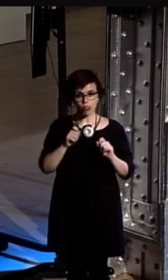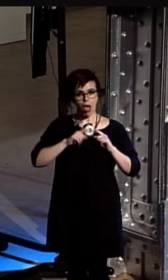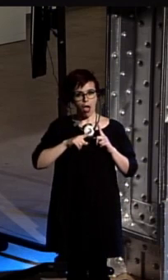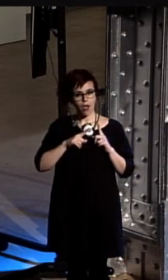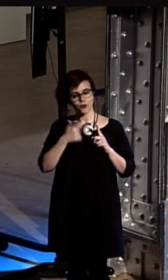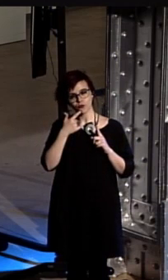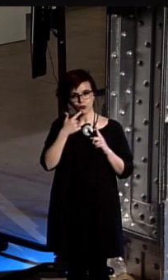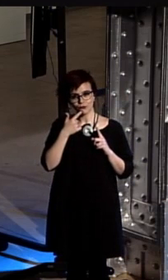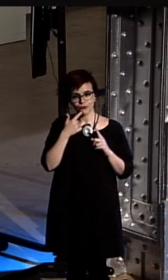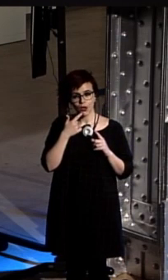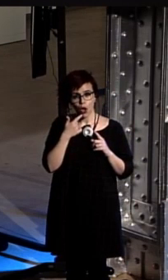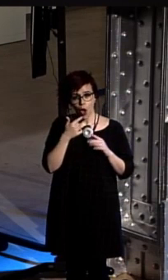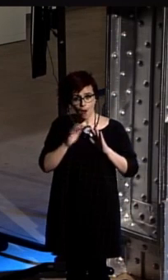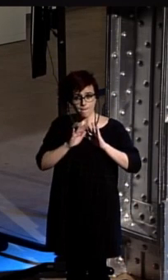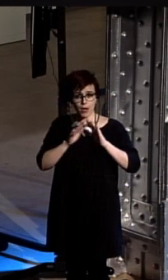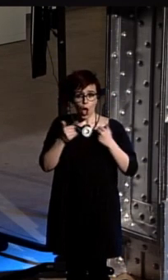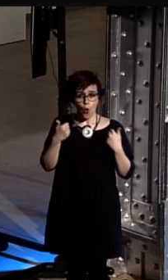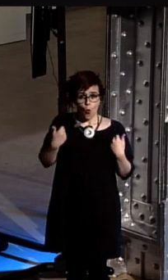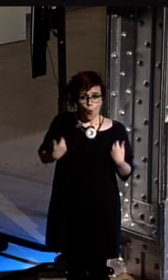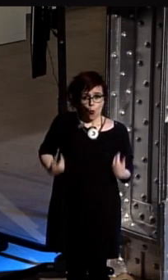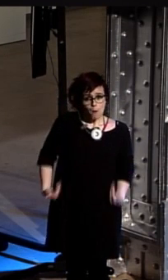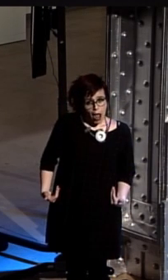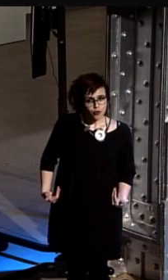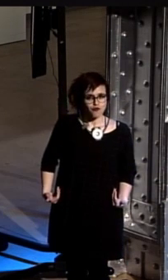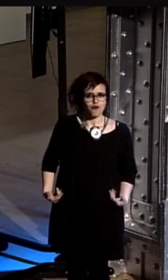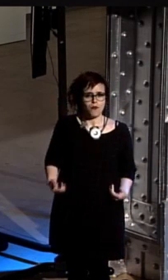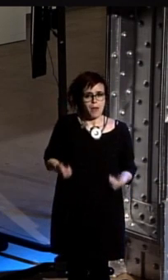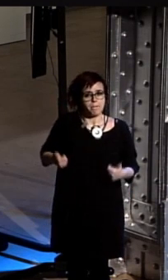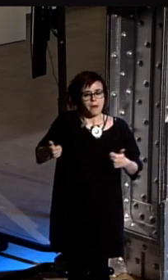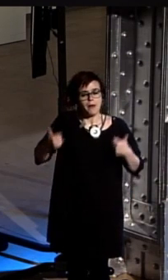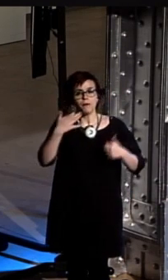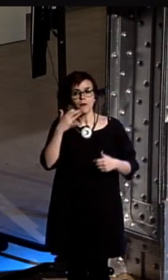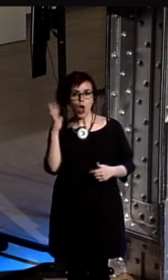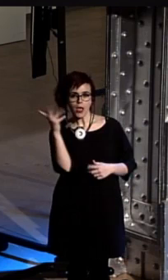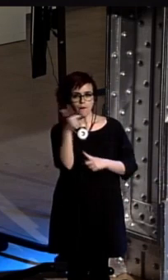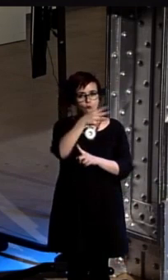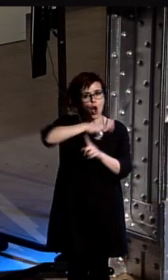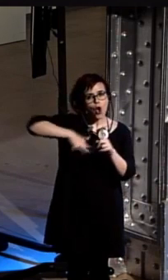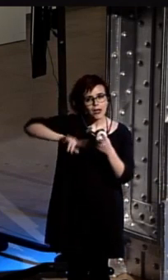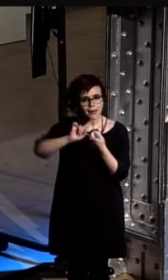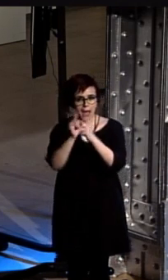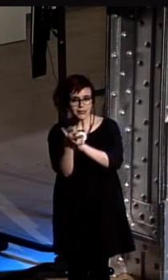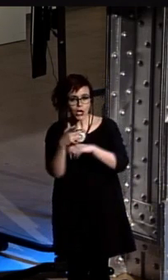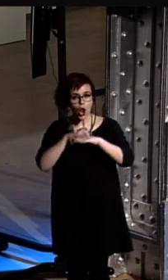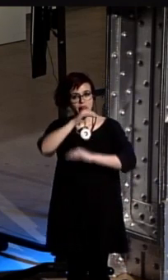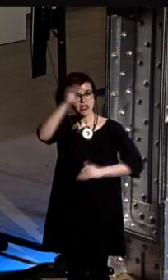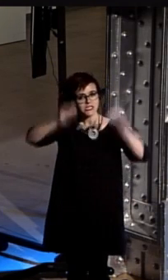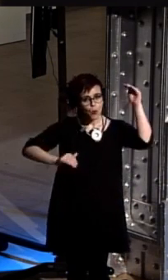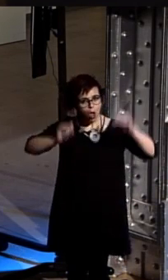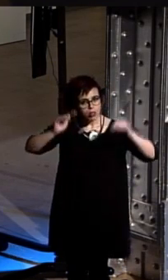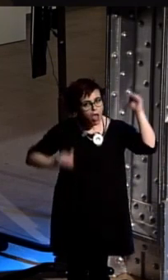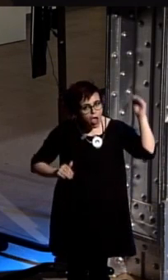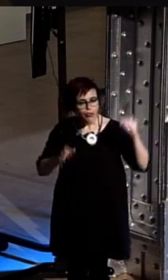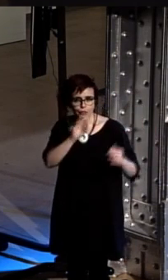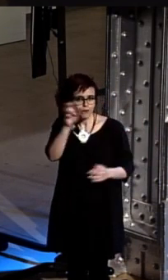manera y poder combatir los grandes retos que tenemos ahora, que es el cambio climático, la desigualdad y todos estos problemas que